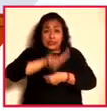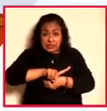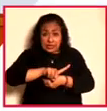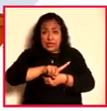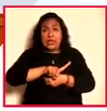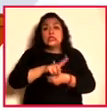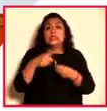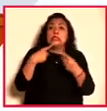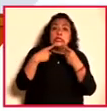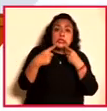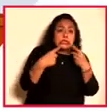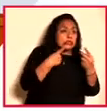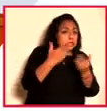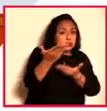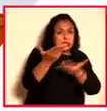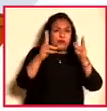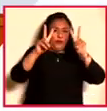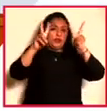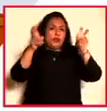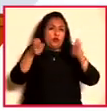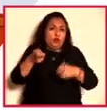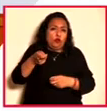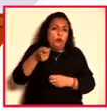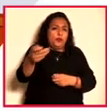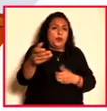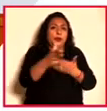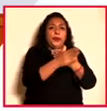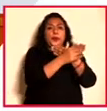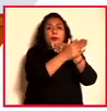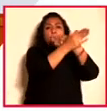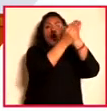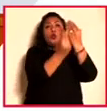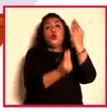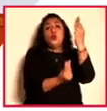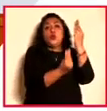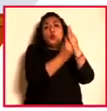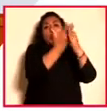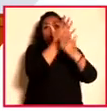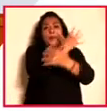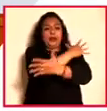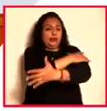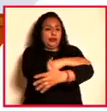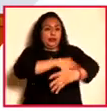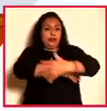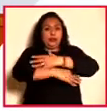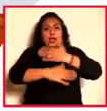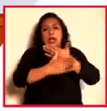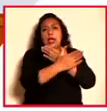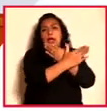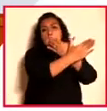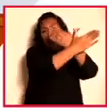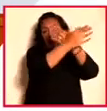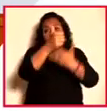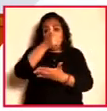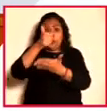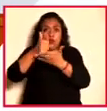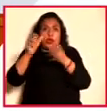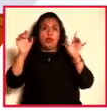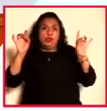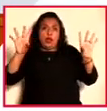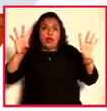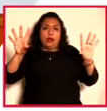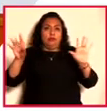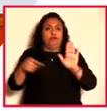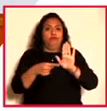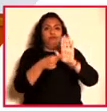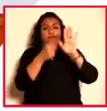diálogos, que el título que le hemos dado es Volar con Nuevas Alas. Las alas y la ciudad de Los Ángeles, bueno, pues son así como el gran emblema.